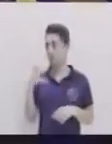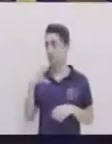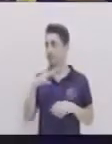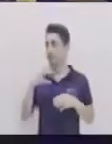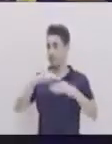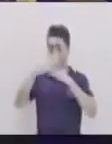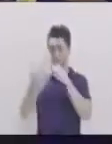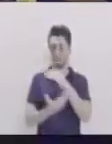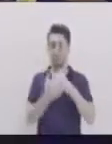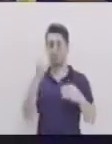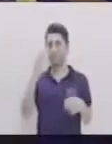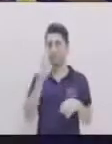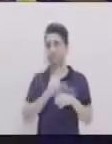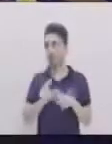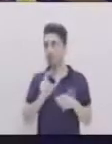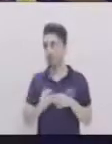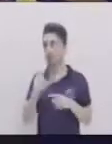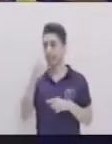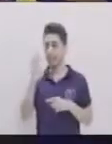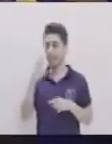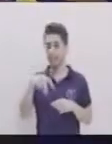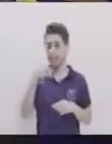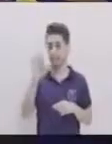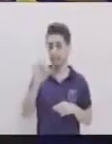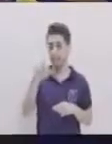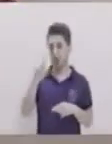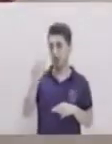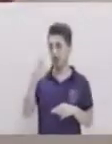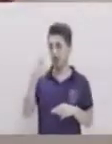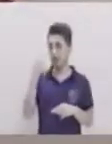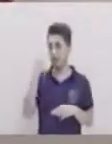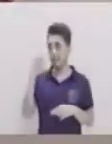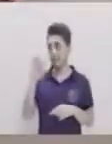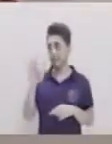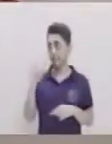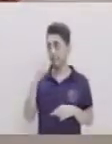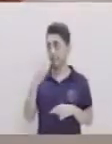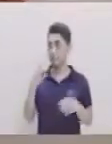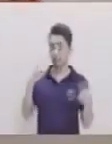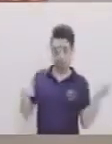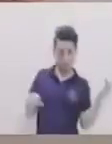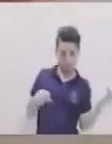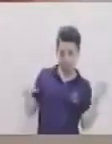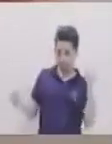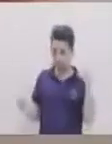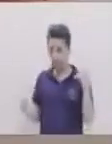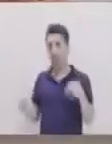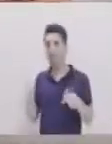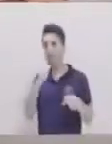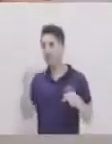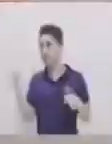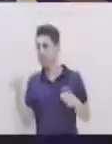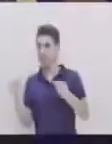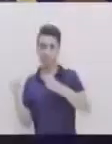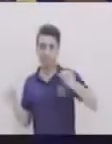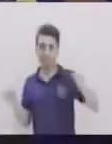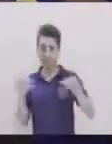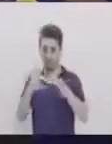el endocardio. Luego, por la parte de afuera podemos ver las aurículas, la aurícula derecha y la aurícula